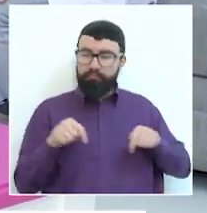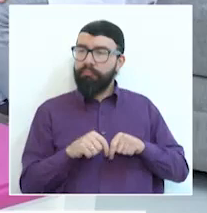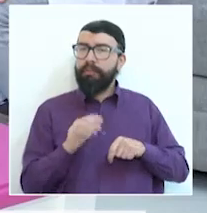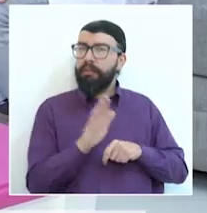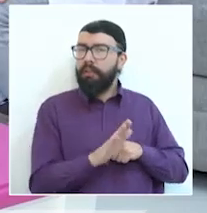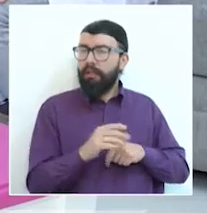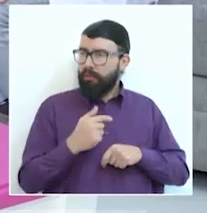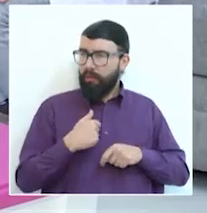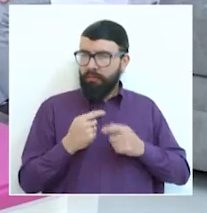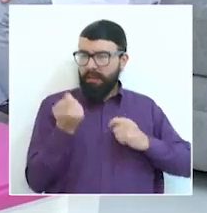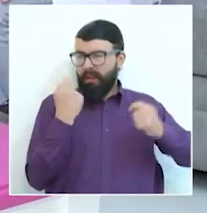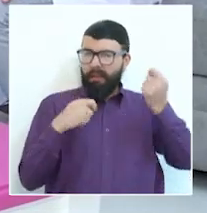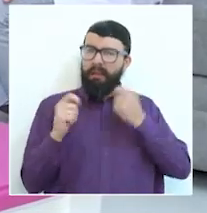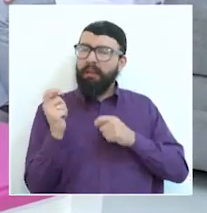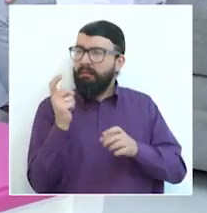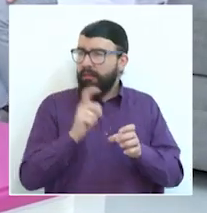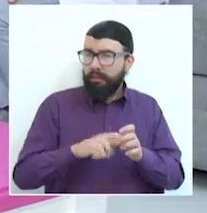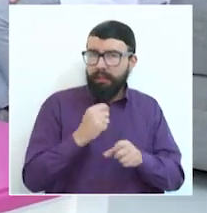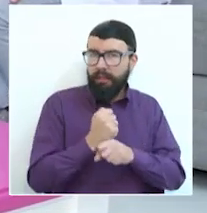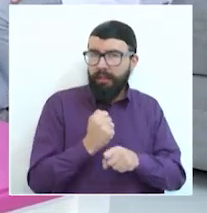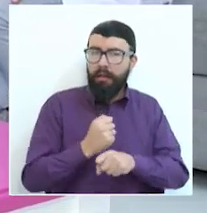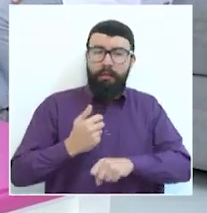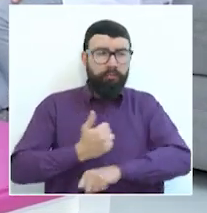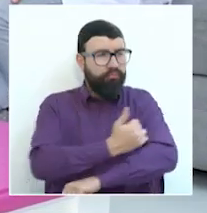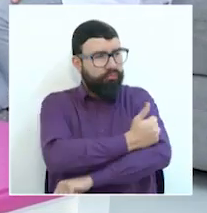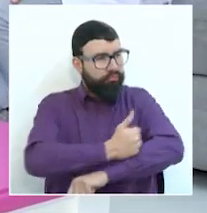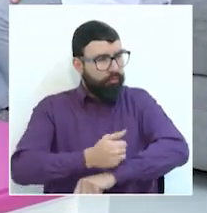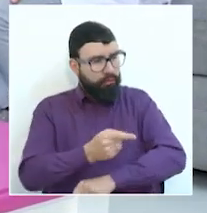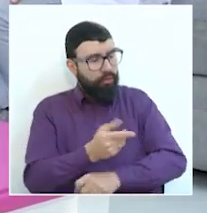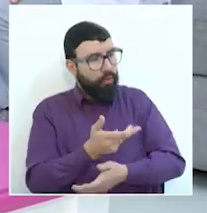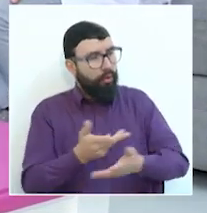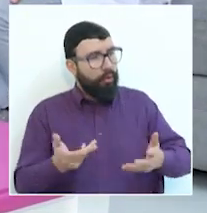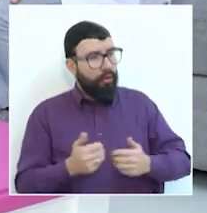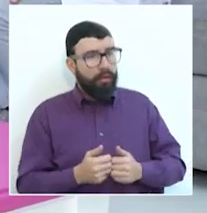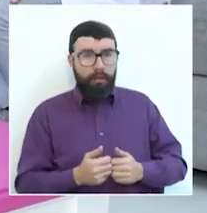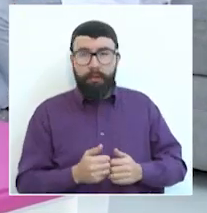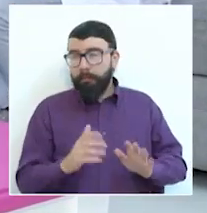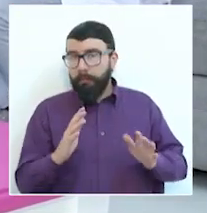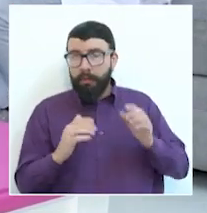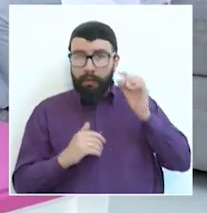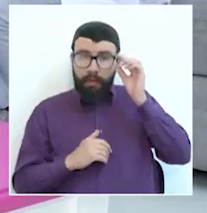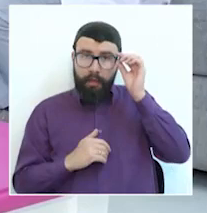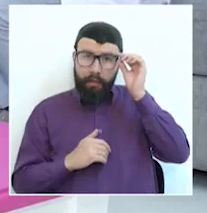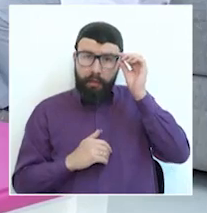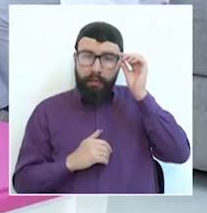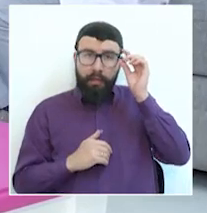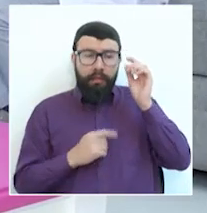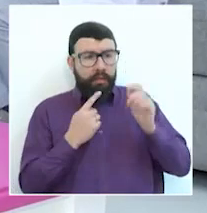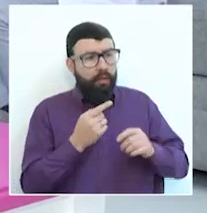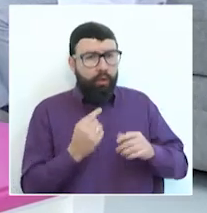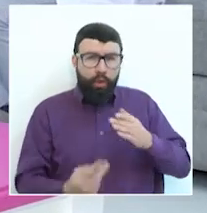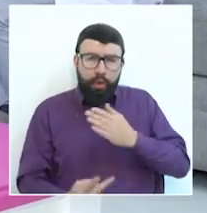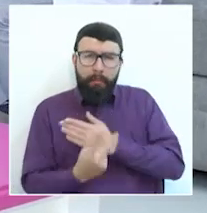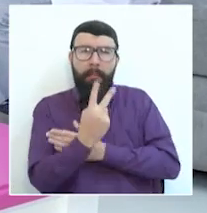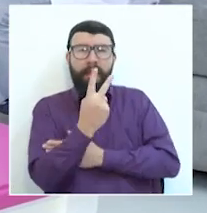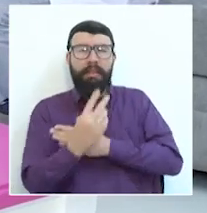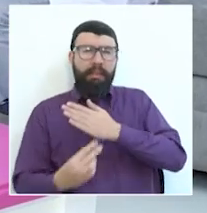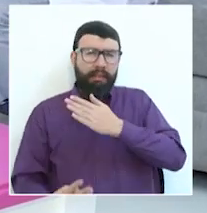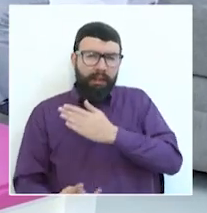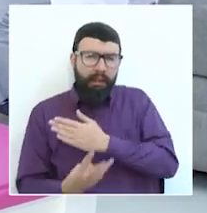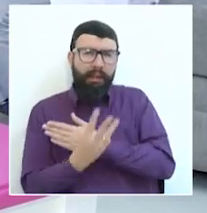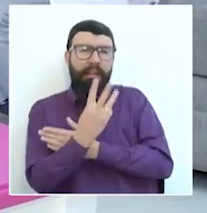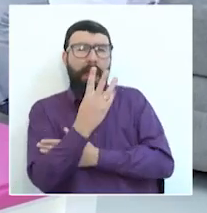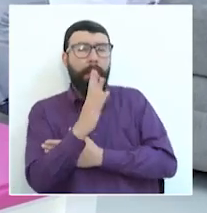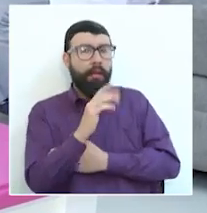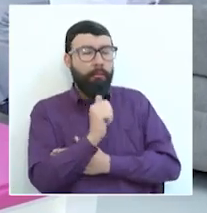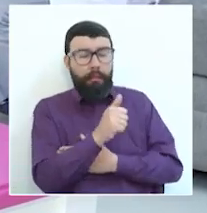mis negocios y entonces, bendito seas. Y entonces, 2, 3 de la mañana,